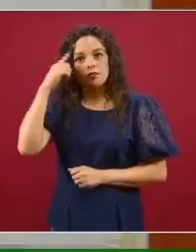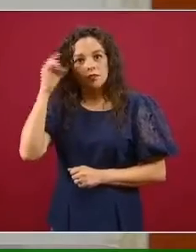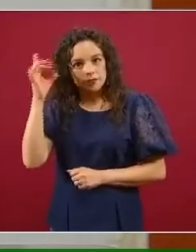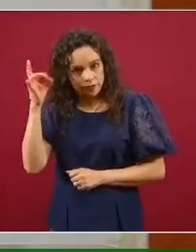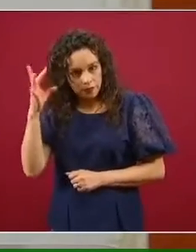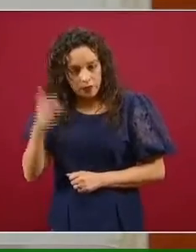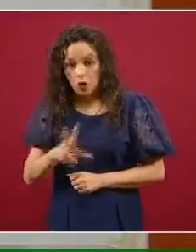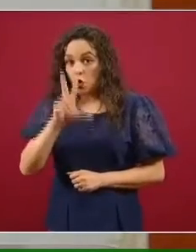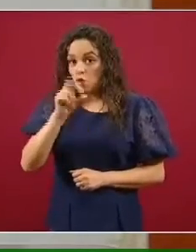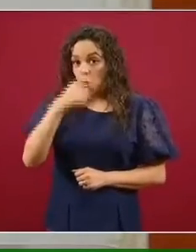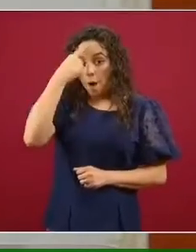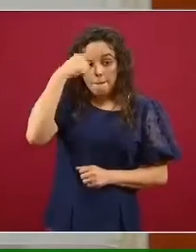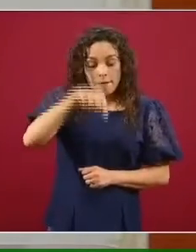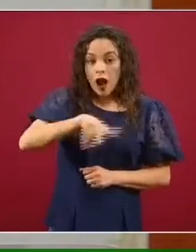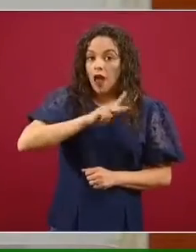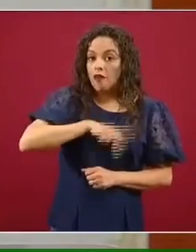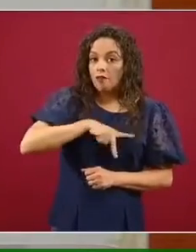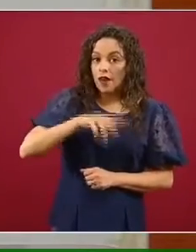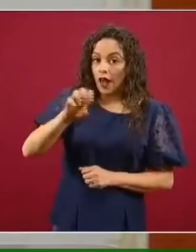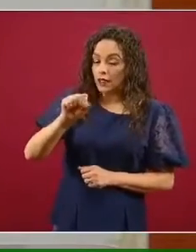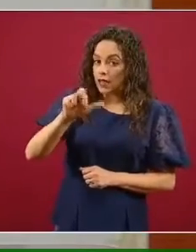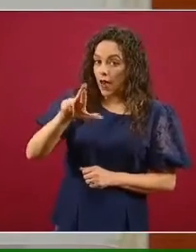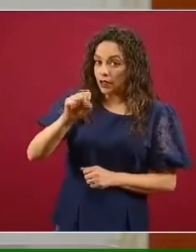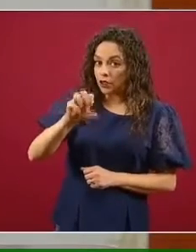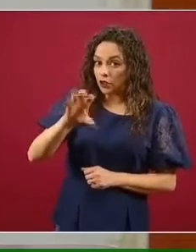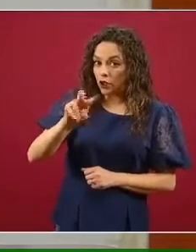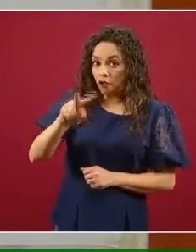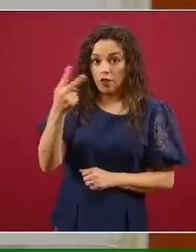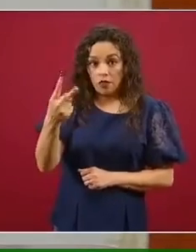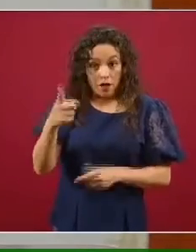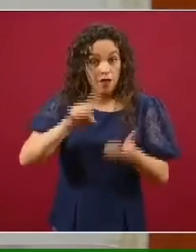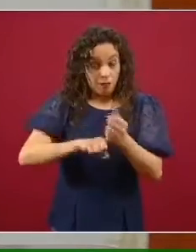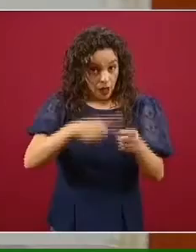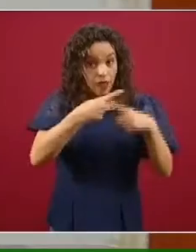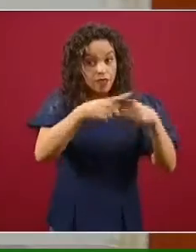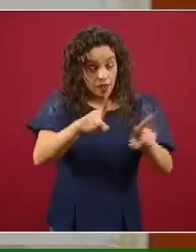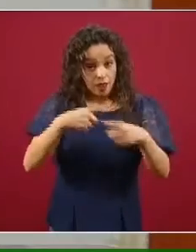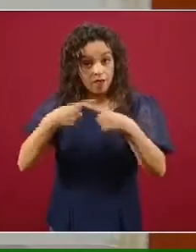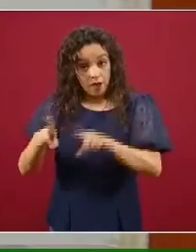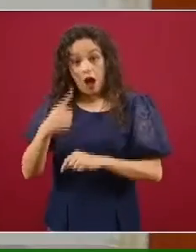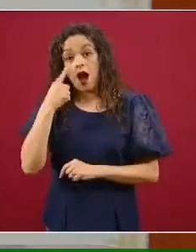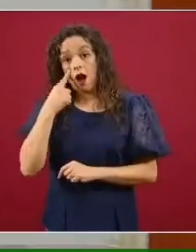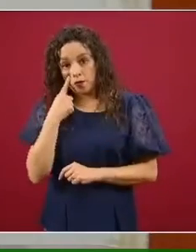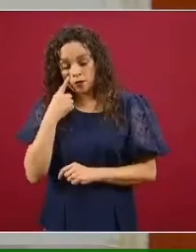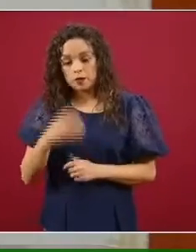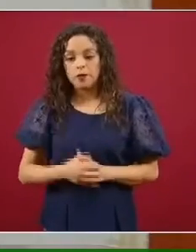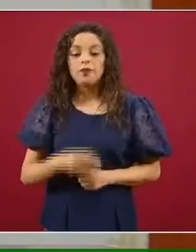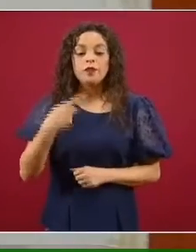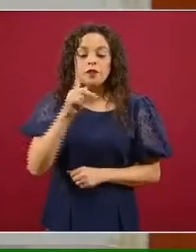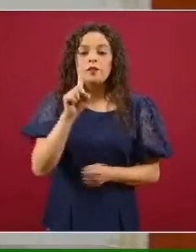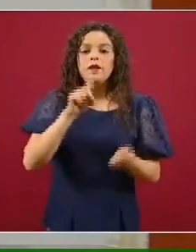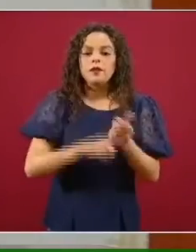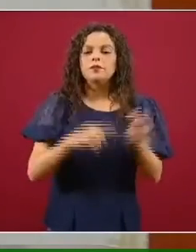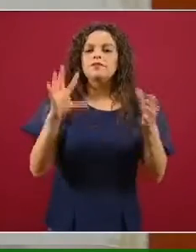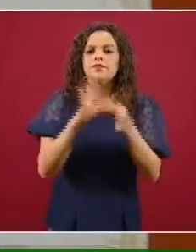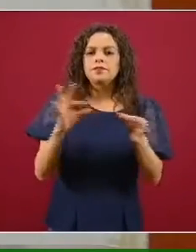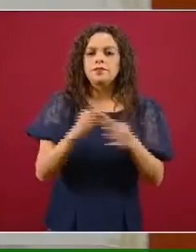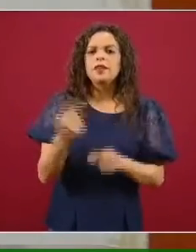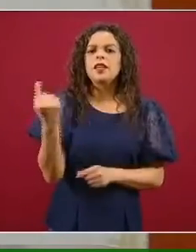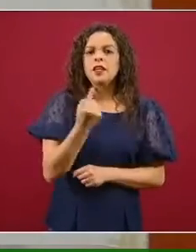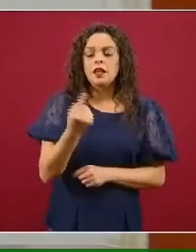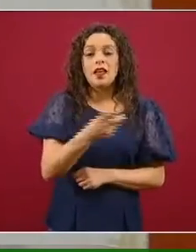es importante. Y creo que sí vale la pena volver a subrayar la relevancia de estar